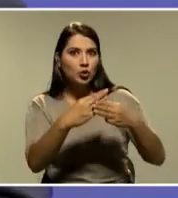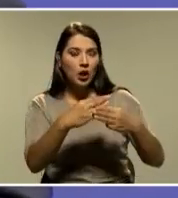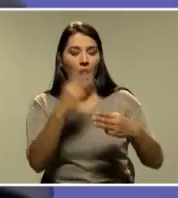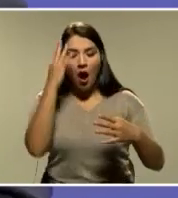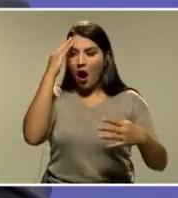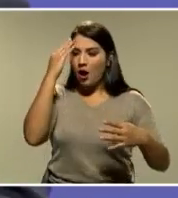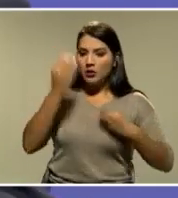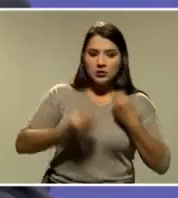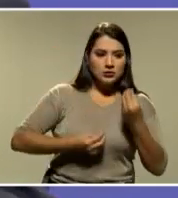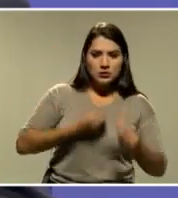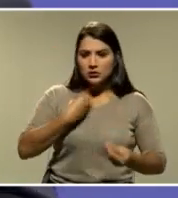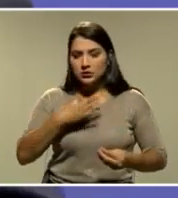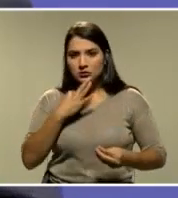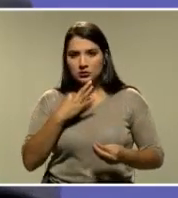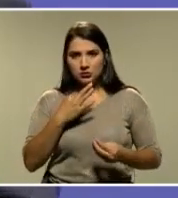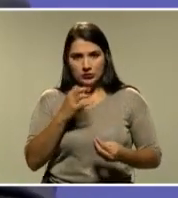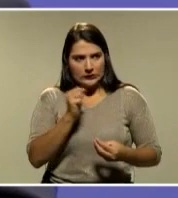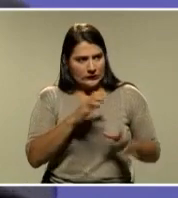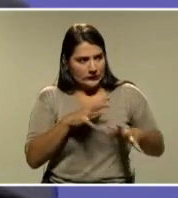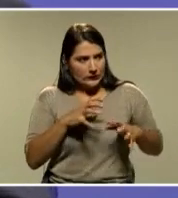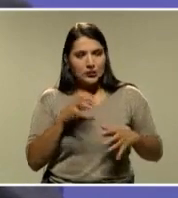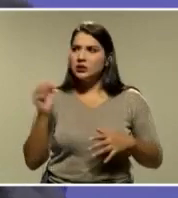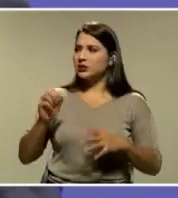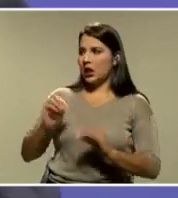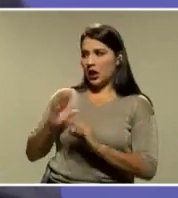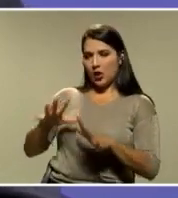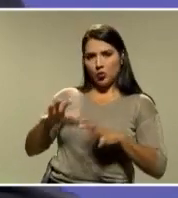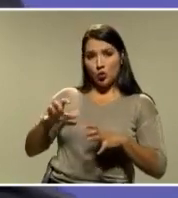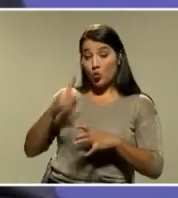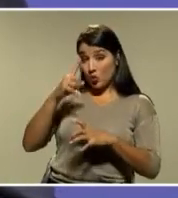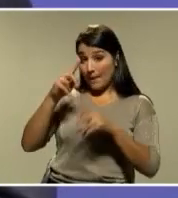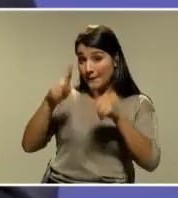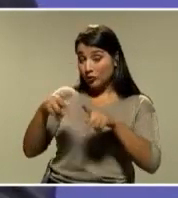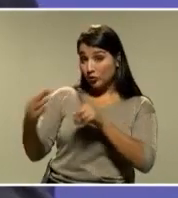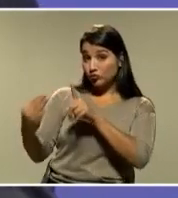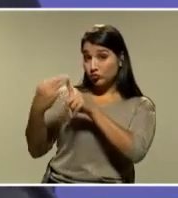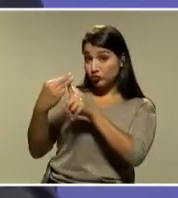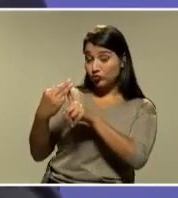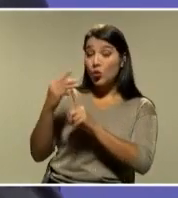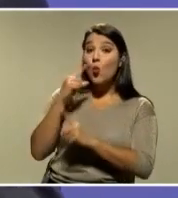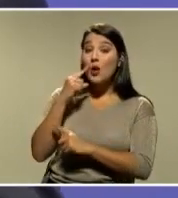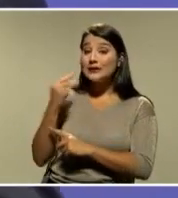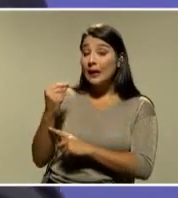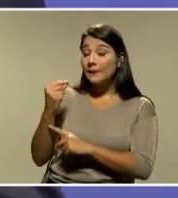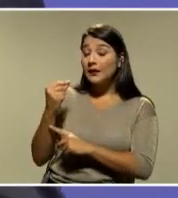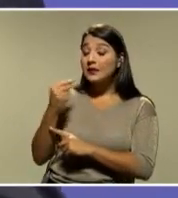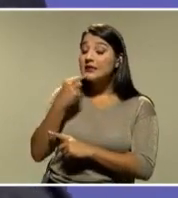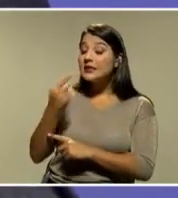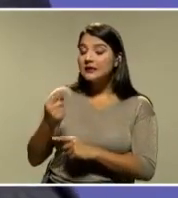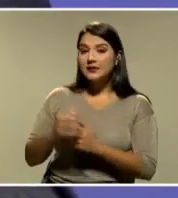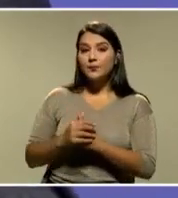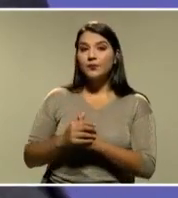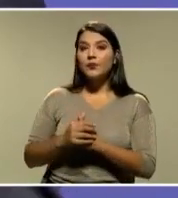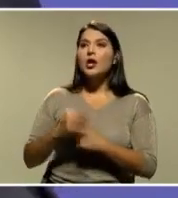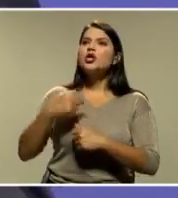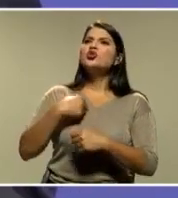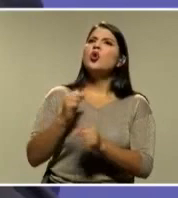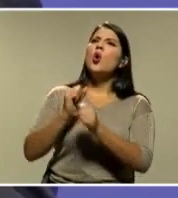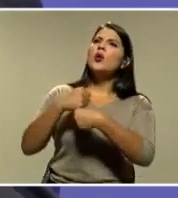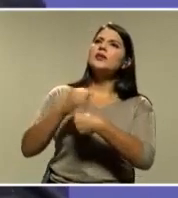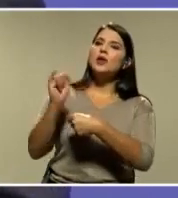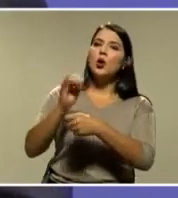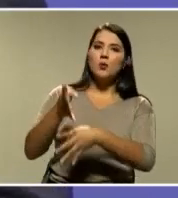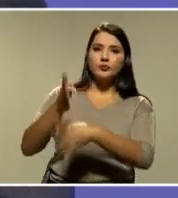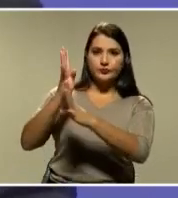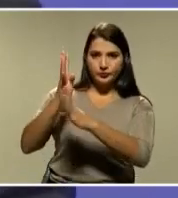en las redes sociales, y una persona me escribe por WhatsApp y me dice, es que hice ellos le llaman un posteo o